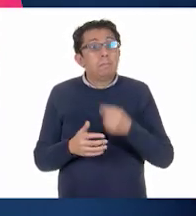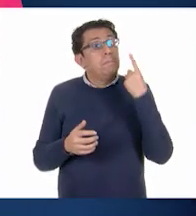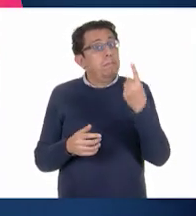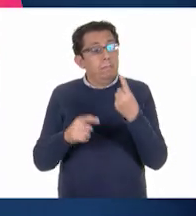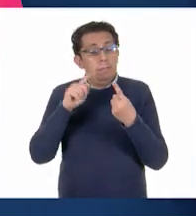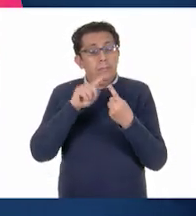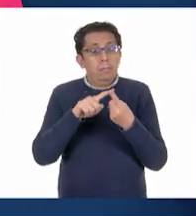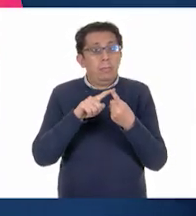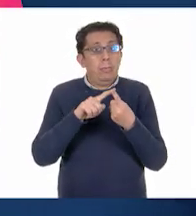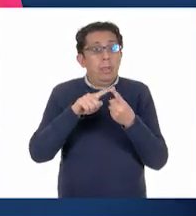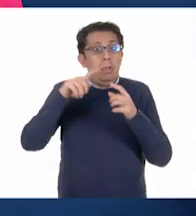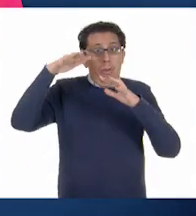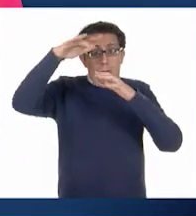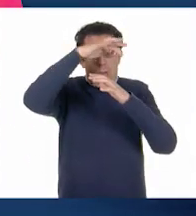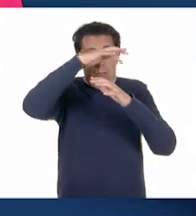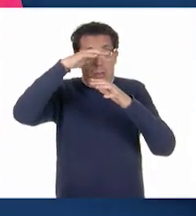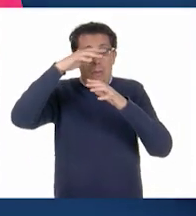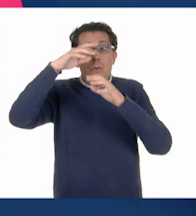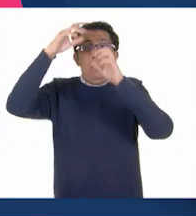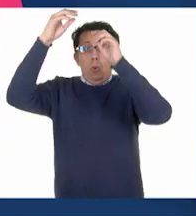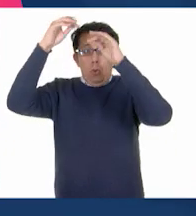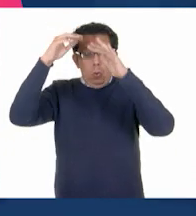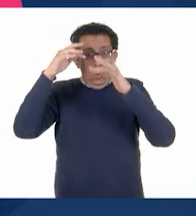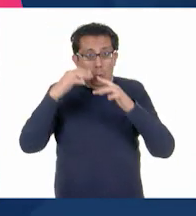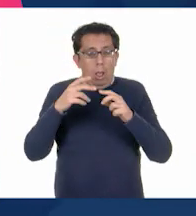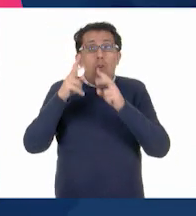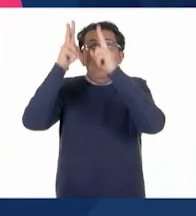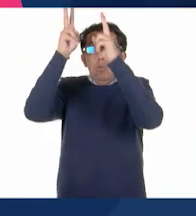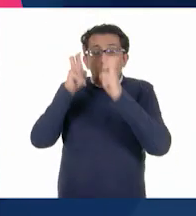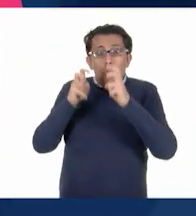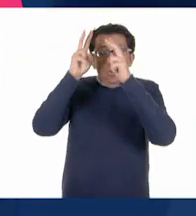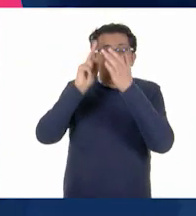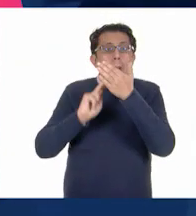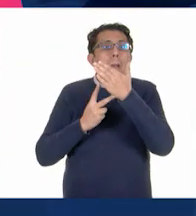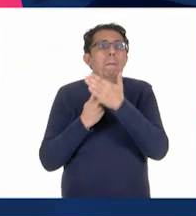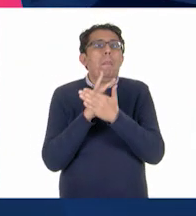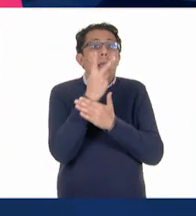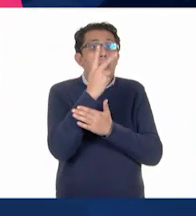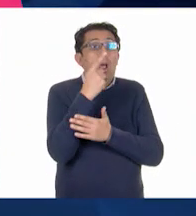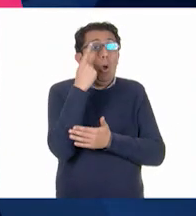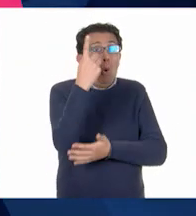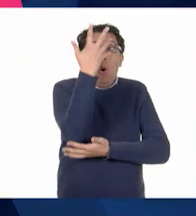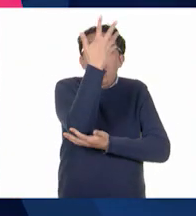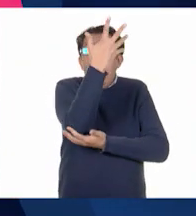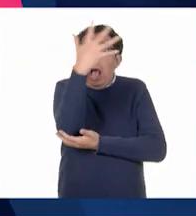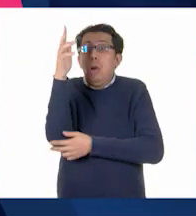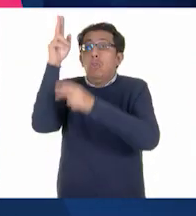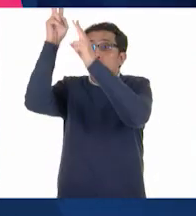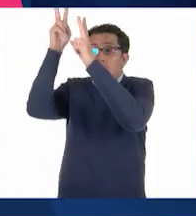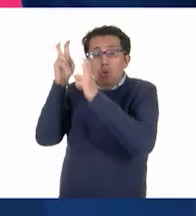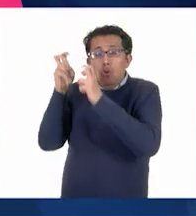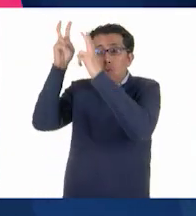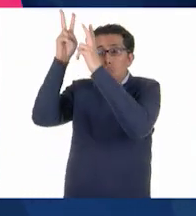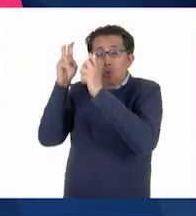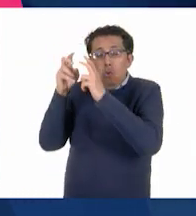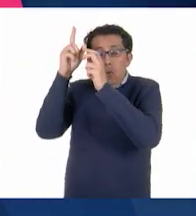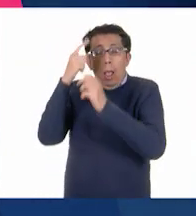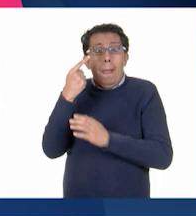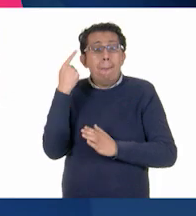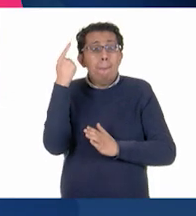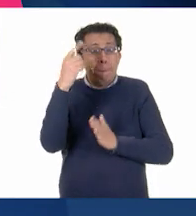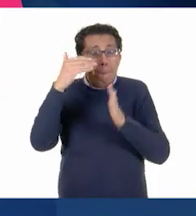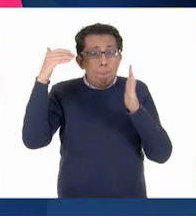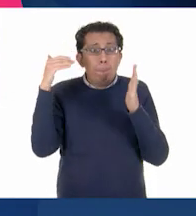1. De la atmósfera a las plantas, mediante la fotosíntesis, ya que un solo árbol absorbe como promedio 1 tonelada de dióxido